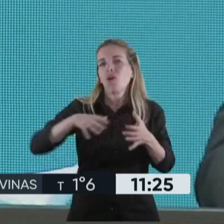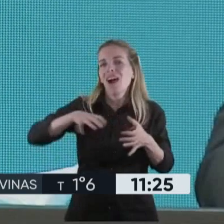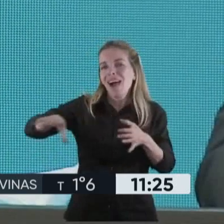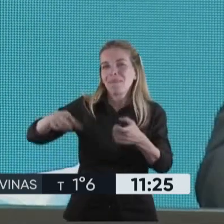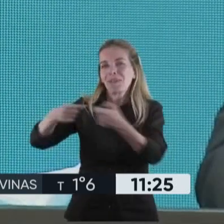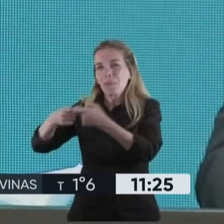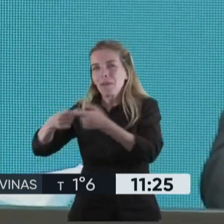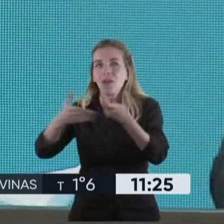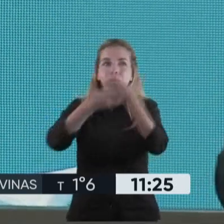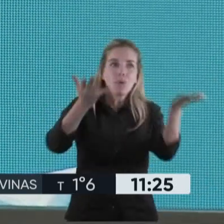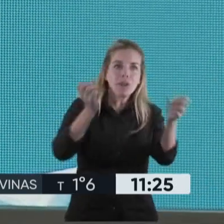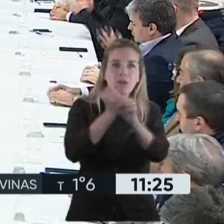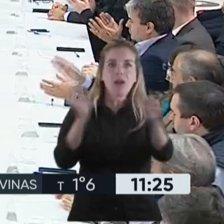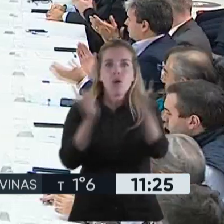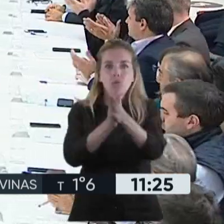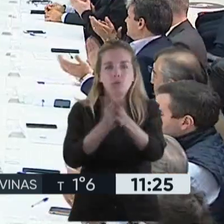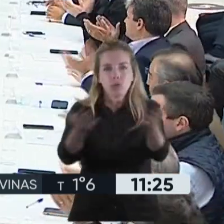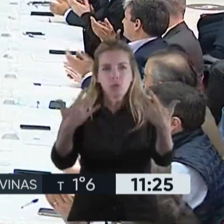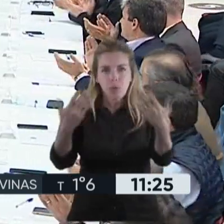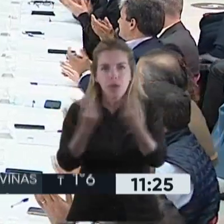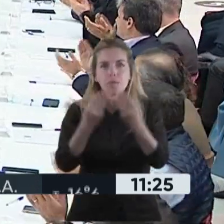sector privado. Muchas gracias.